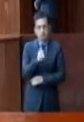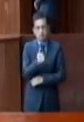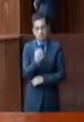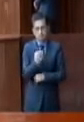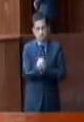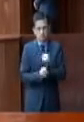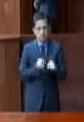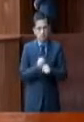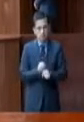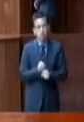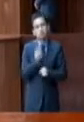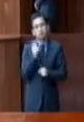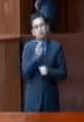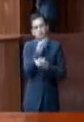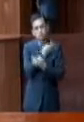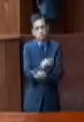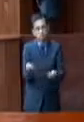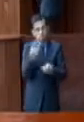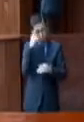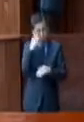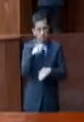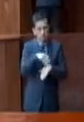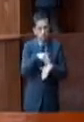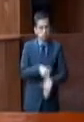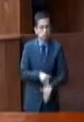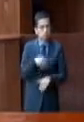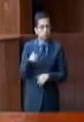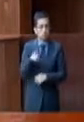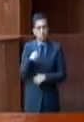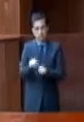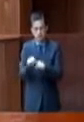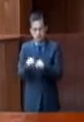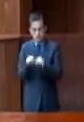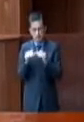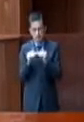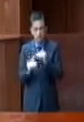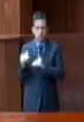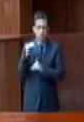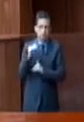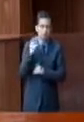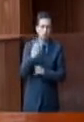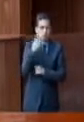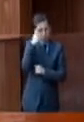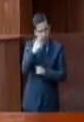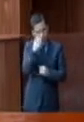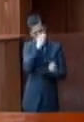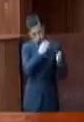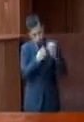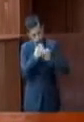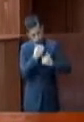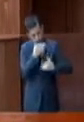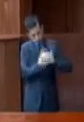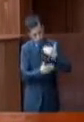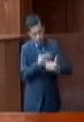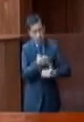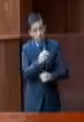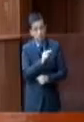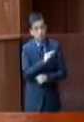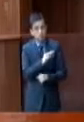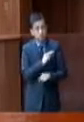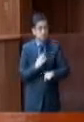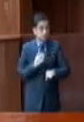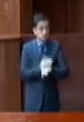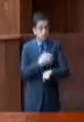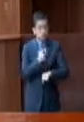año que se emite en cumplimiento a la ejecutoria dictada por la sala superior en el recurso de revisión del procedimiento especial sancionador